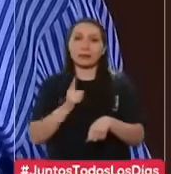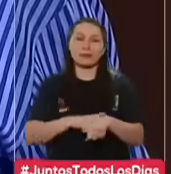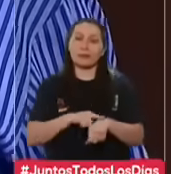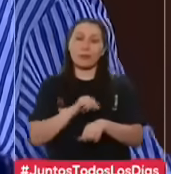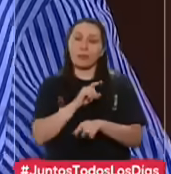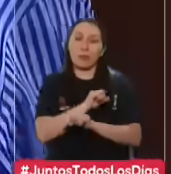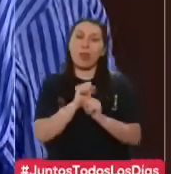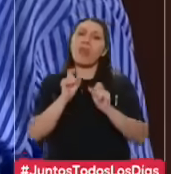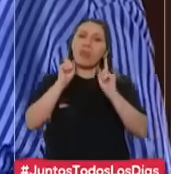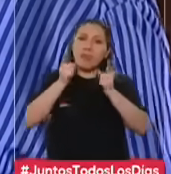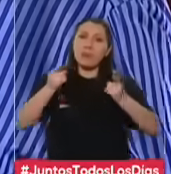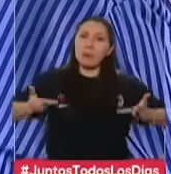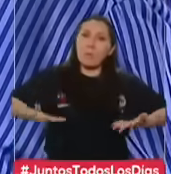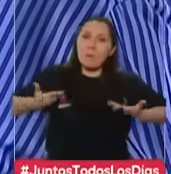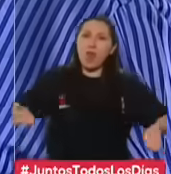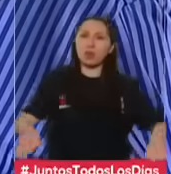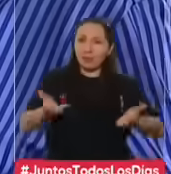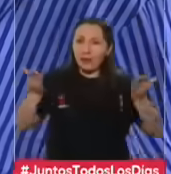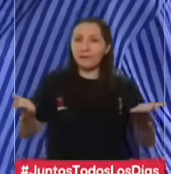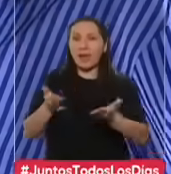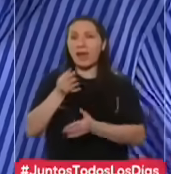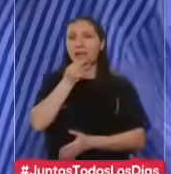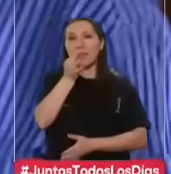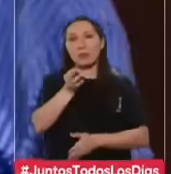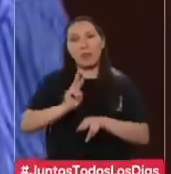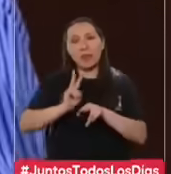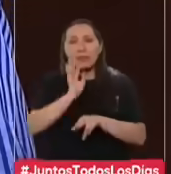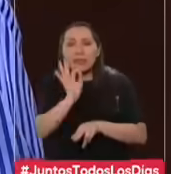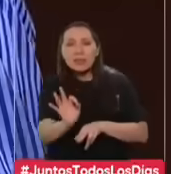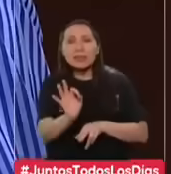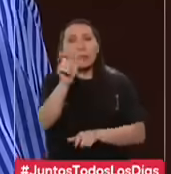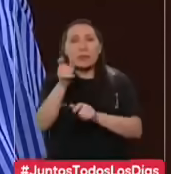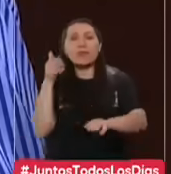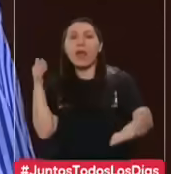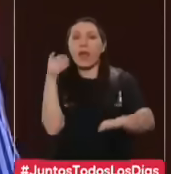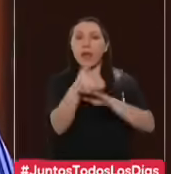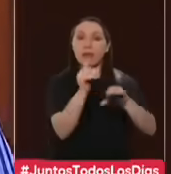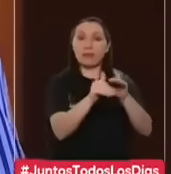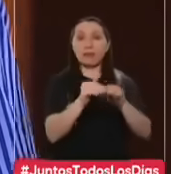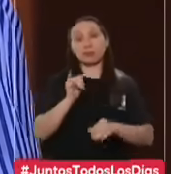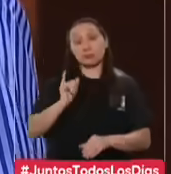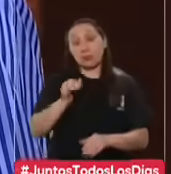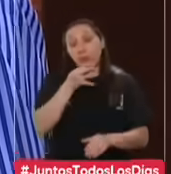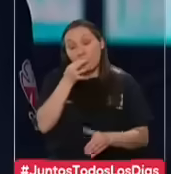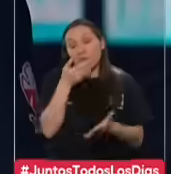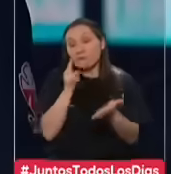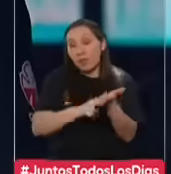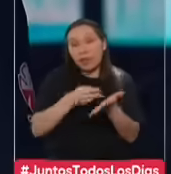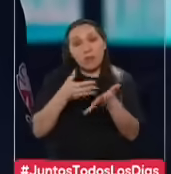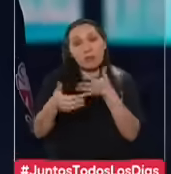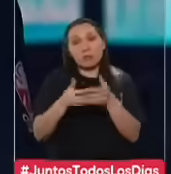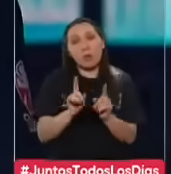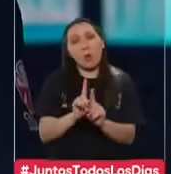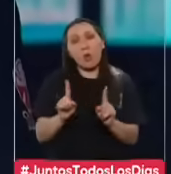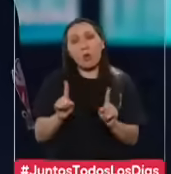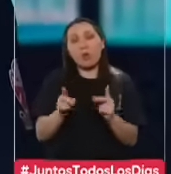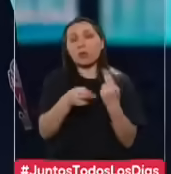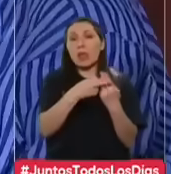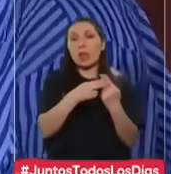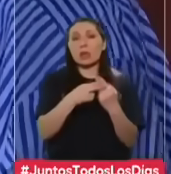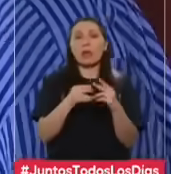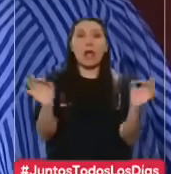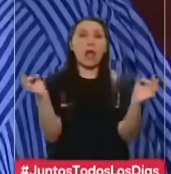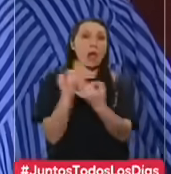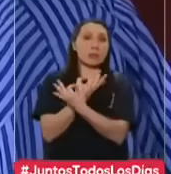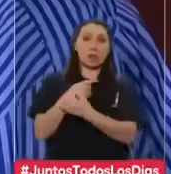no tenemos que hacer trivia. Tenemos que motivar, tenemos que hacer que la gente vaya al banco. Absolutamente, ¿sí? Hay que ser transparente. No nos tiene que dar la Teletón ninguna